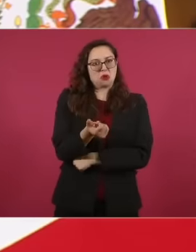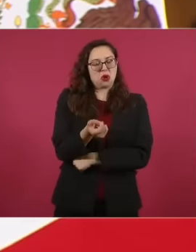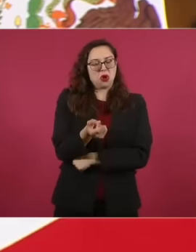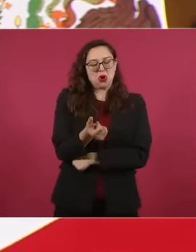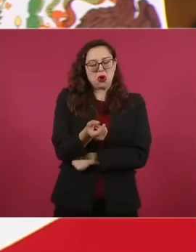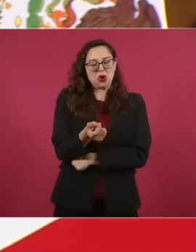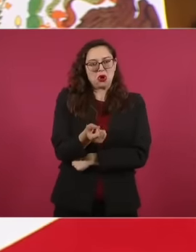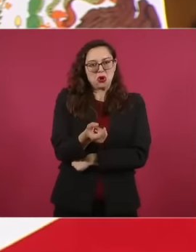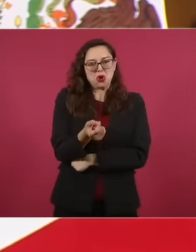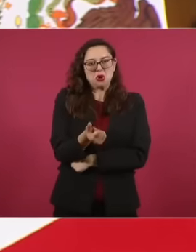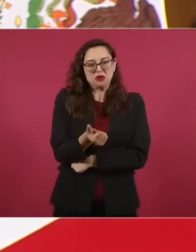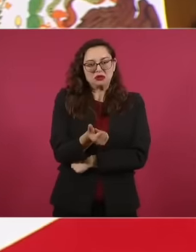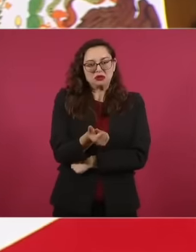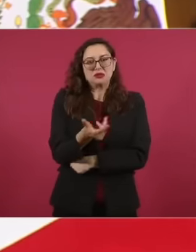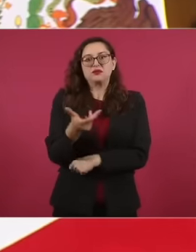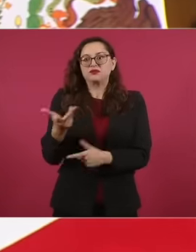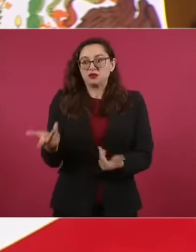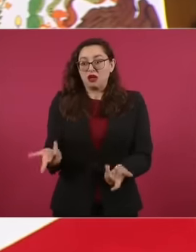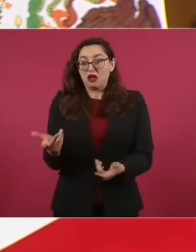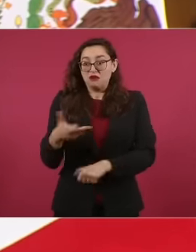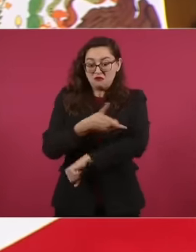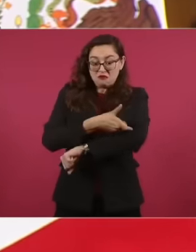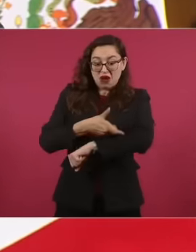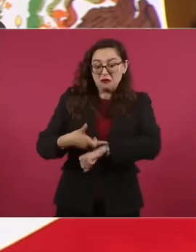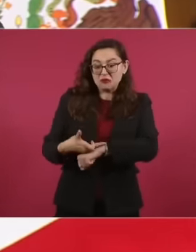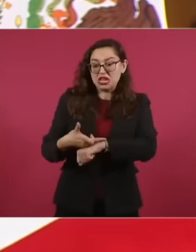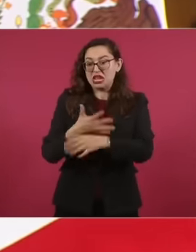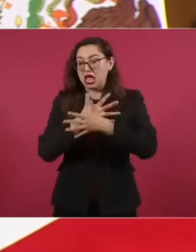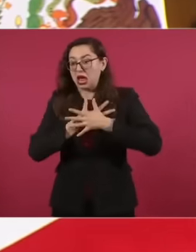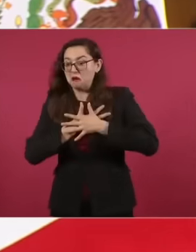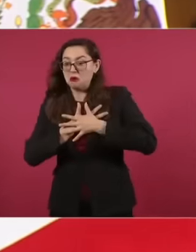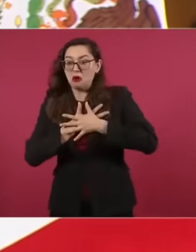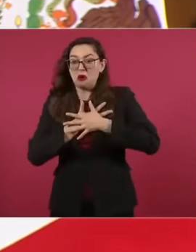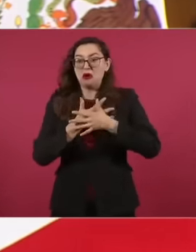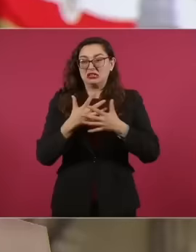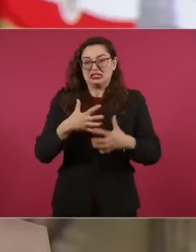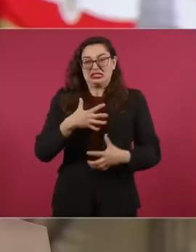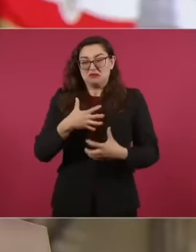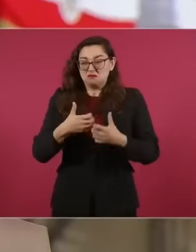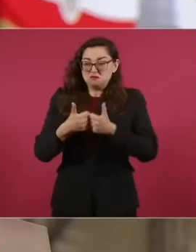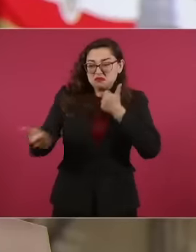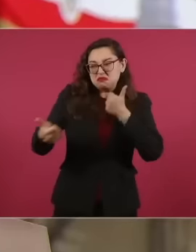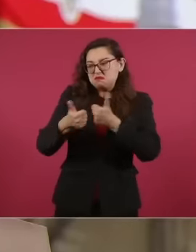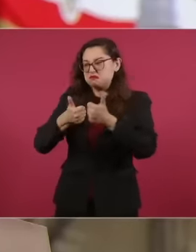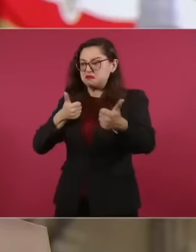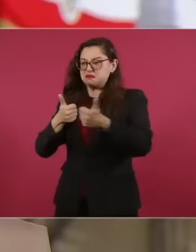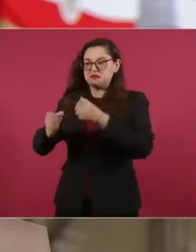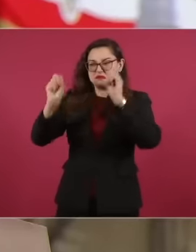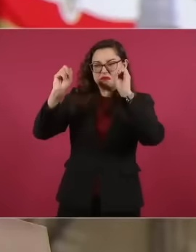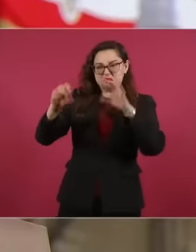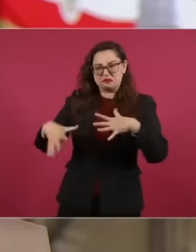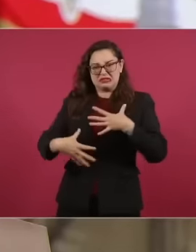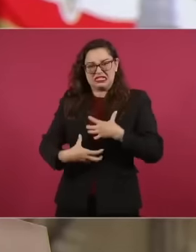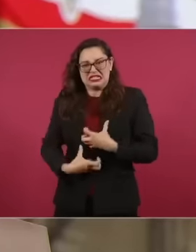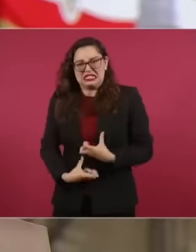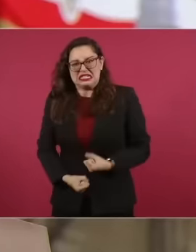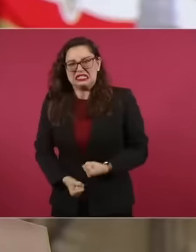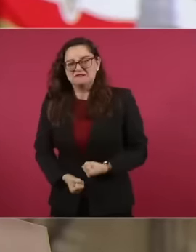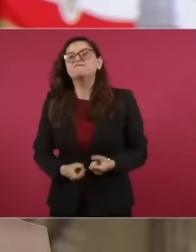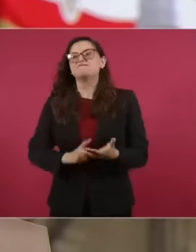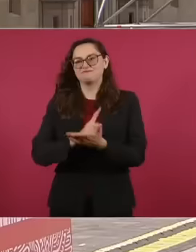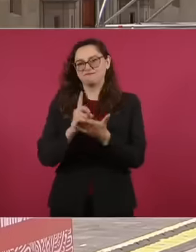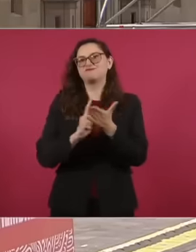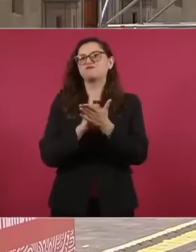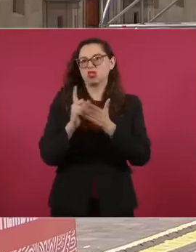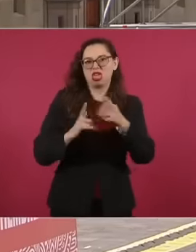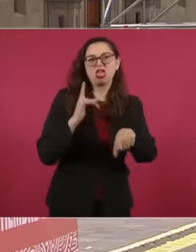encuentra campo fértil cuando hay desamor, frustración y abandono de los jóvenes.